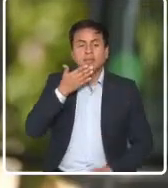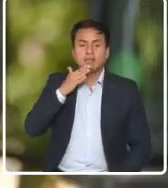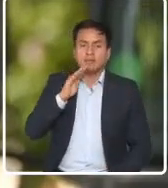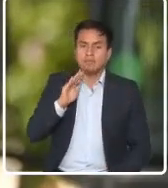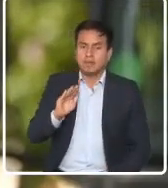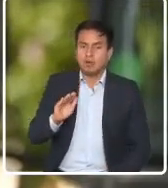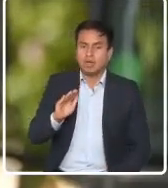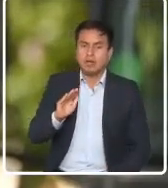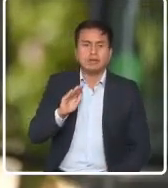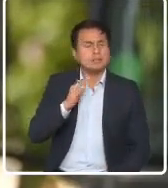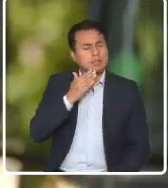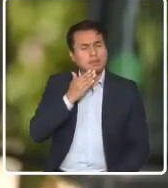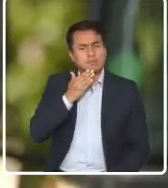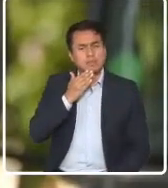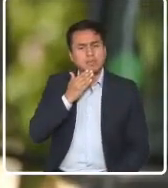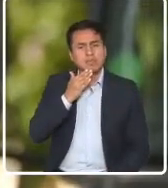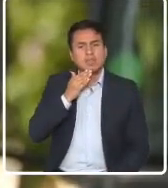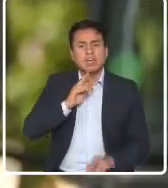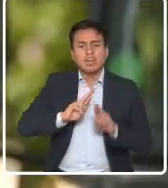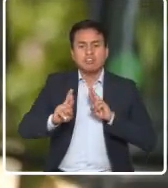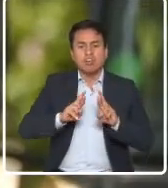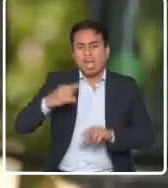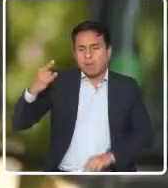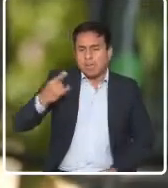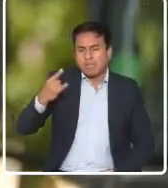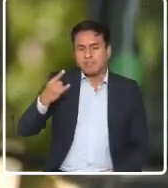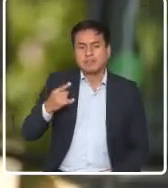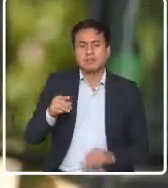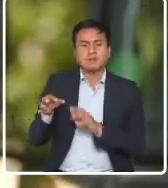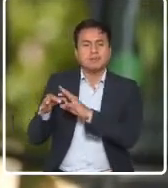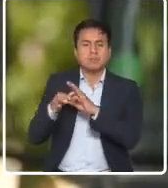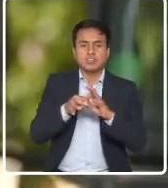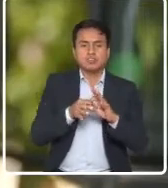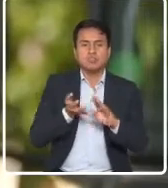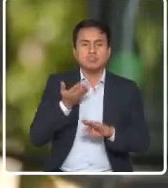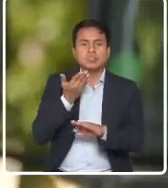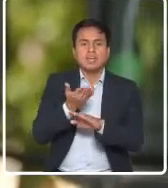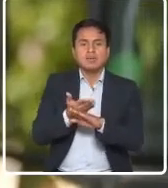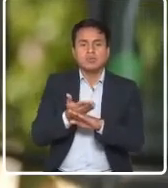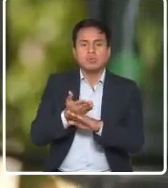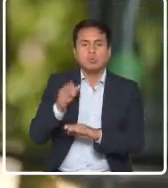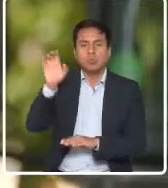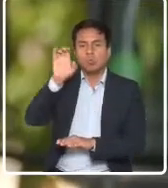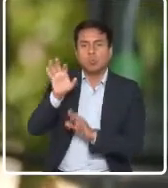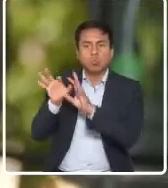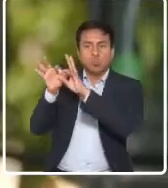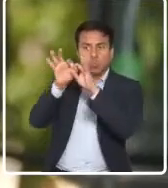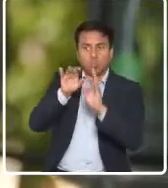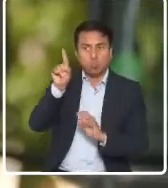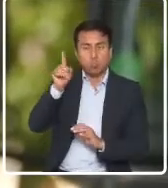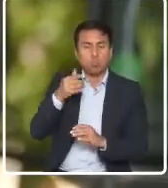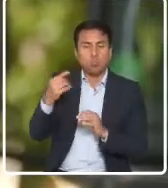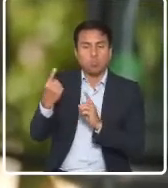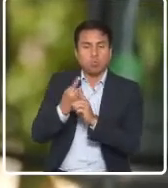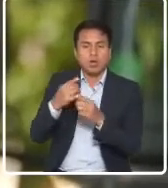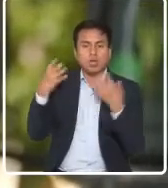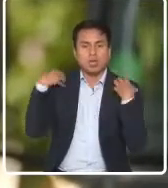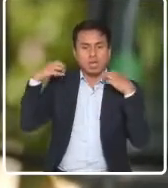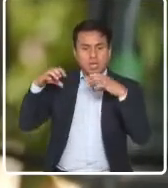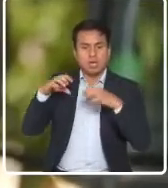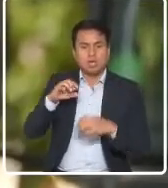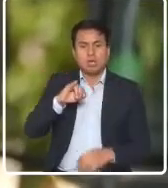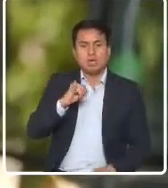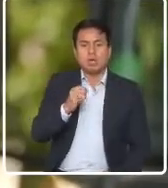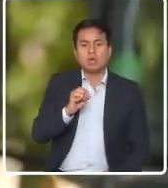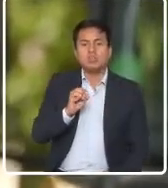mejorar también nuestra reacción a las emergencias. Por eso le solicitamos a la Unión Europea, yo mismo hablé con el encargado de la Unión Europea,